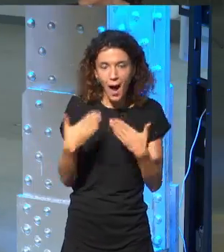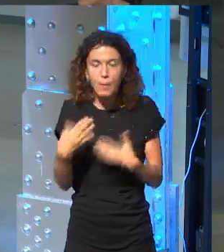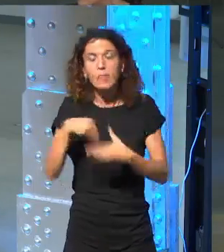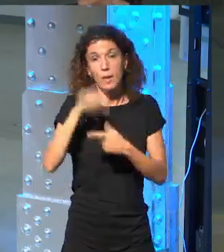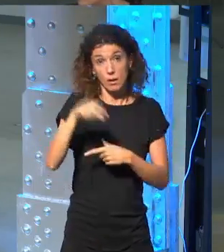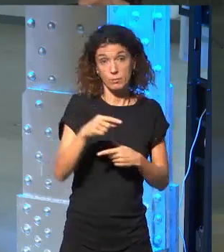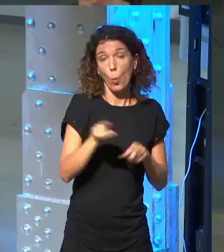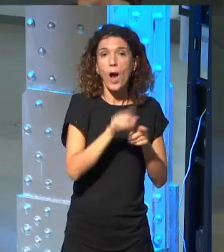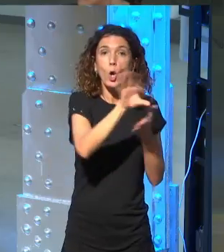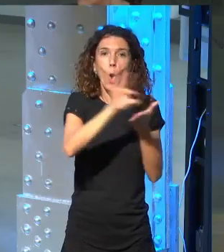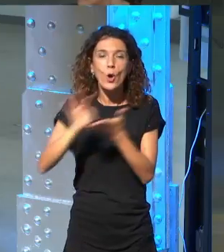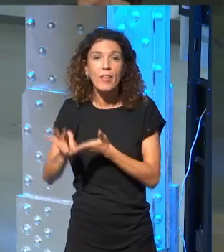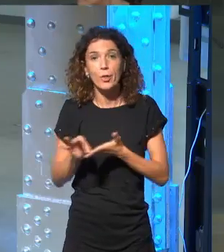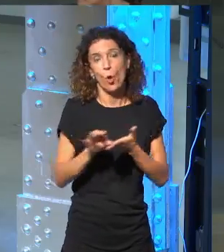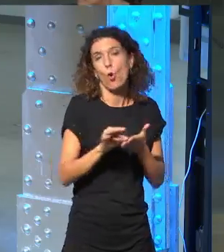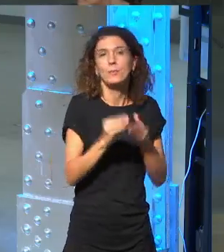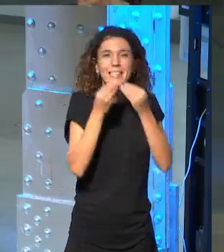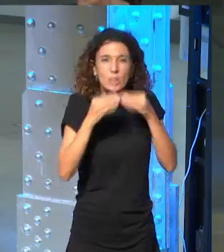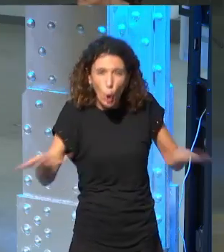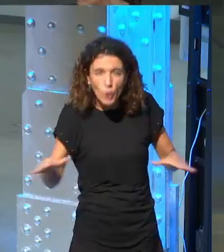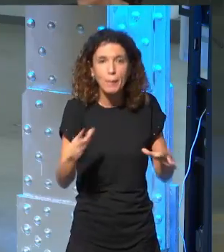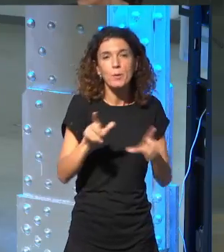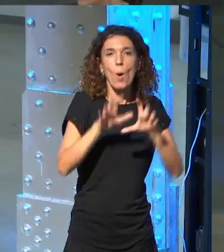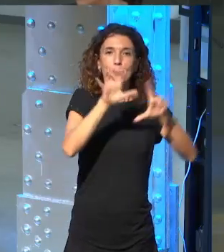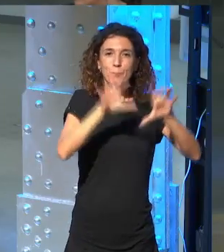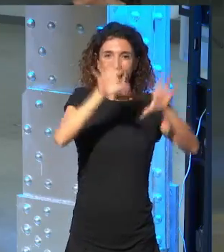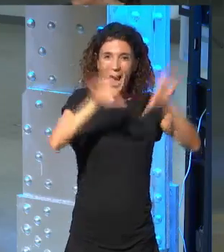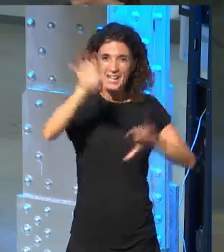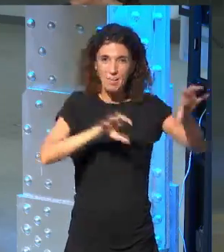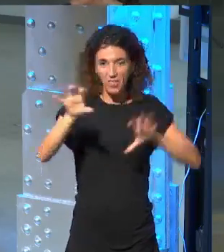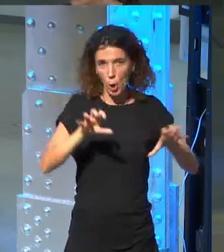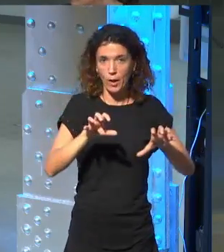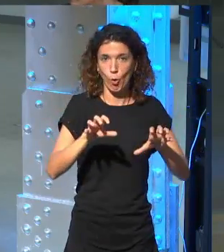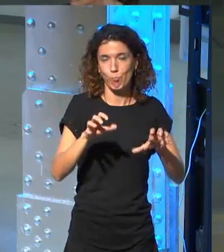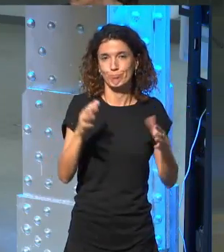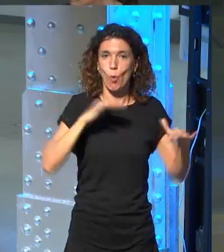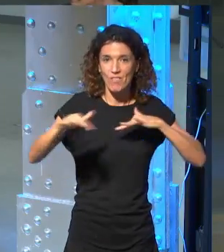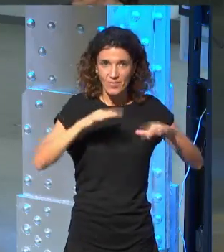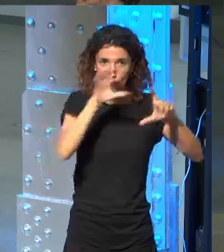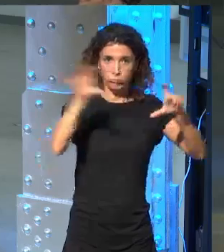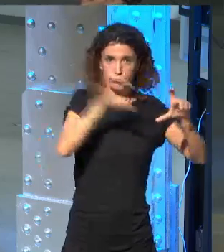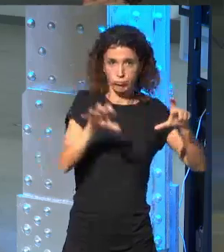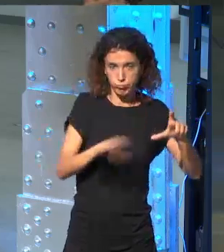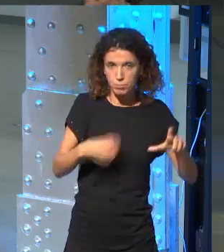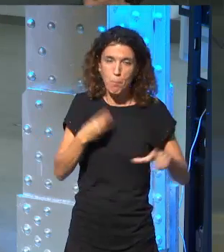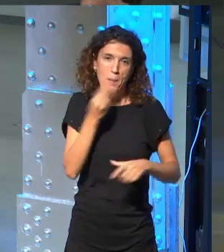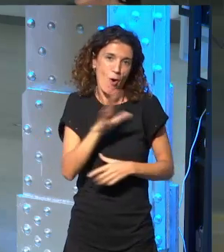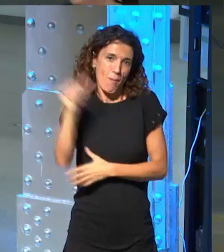una colección que se llama Emoji Stories, que eran como unas animaciones con emojis, mucho mejor que la emoji película, de